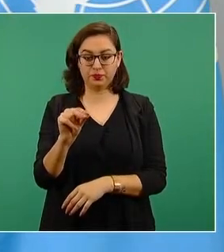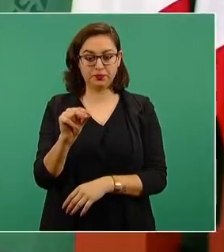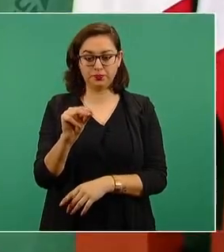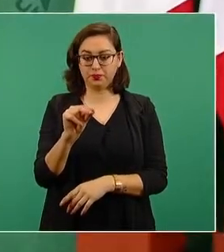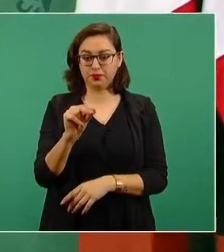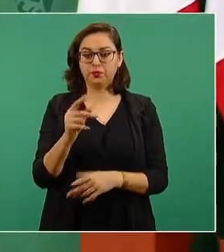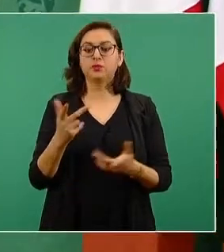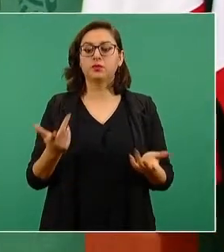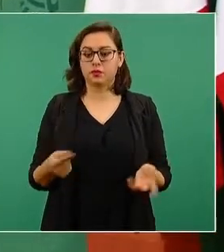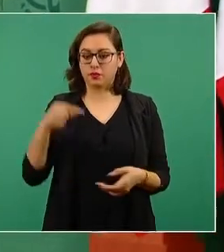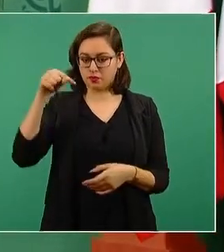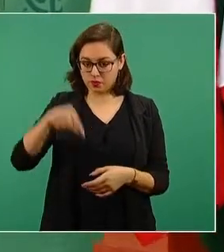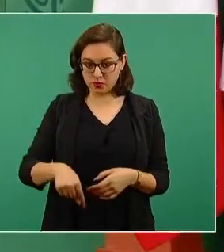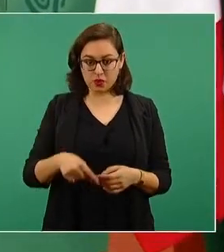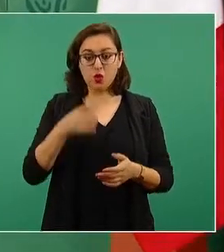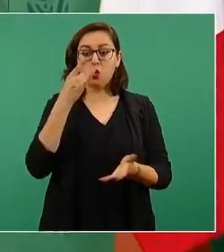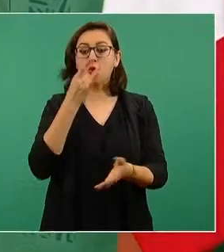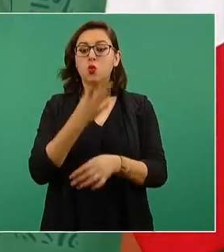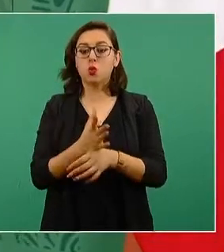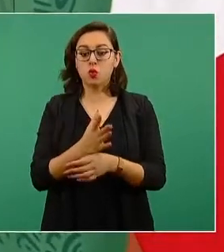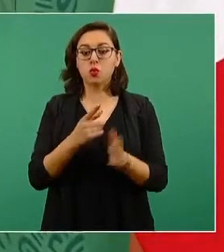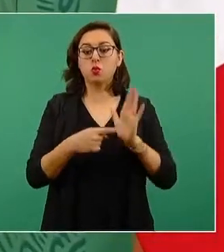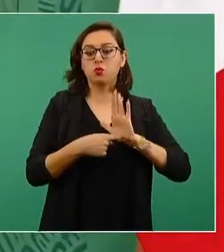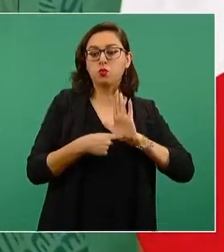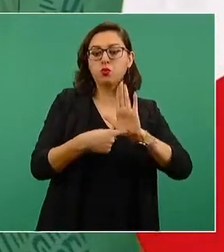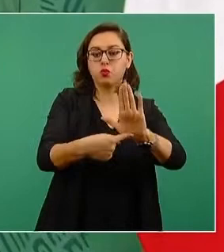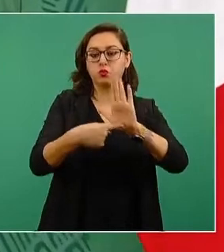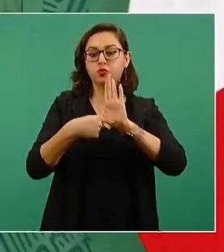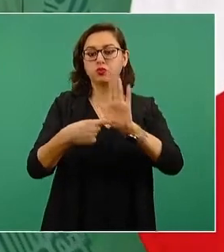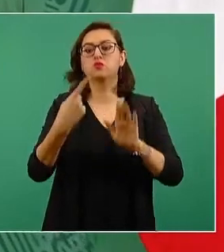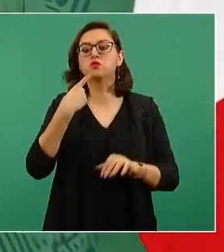hacer denuncias, sí,